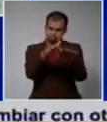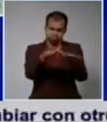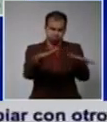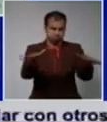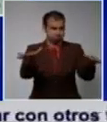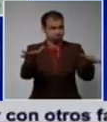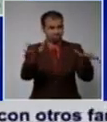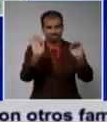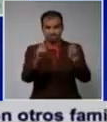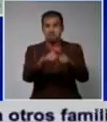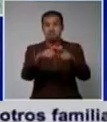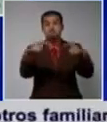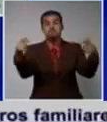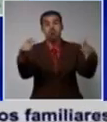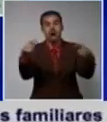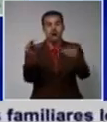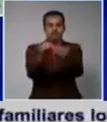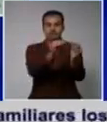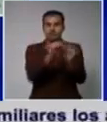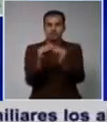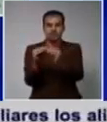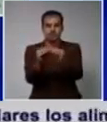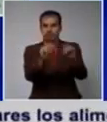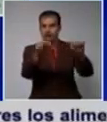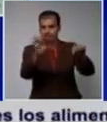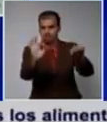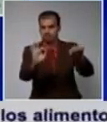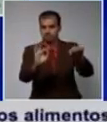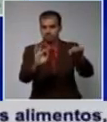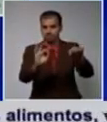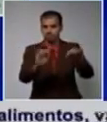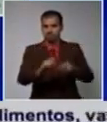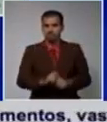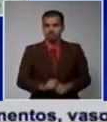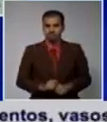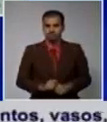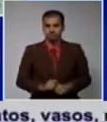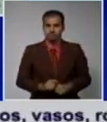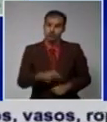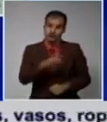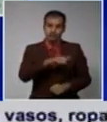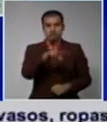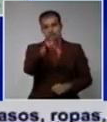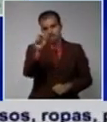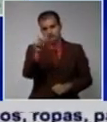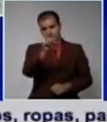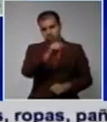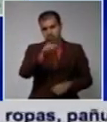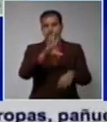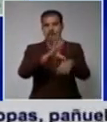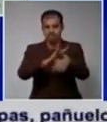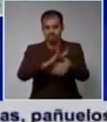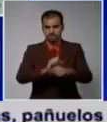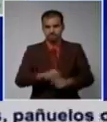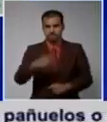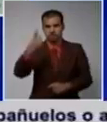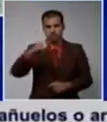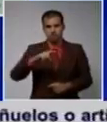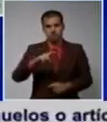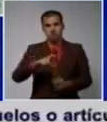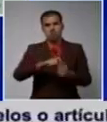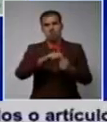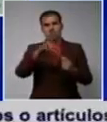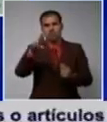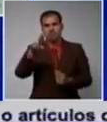la mayor transmisión, pues se confirman 20 casos ayer. Le sigue Guaymaro 6, Santa Cruz